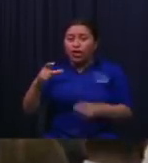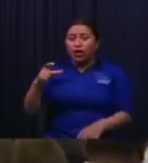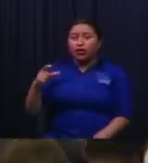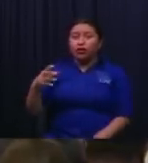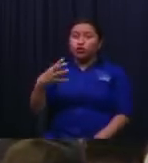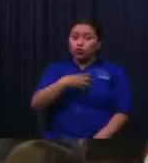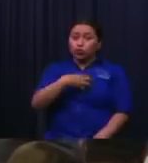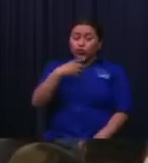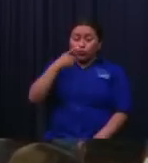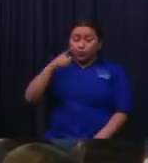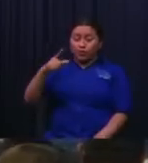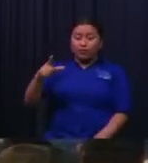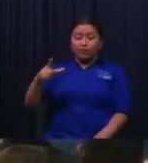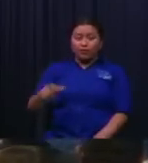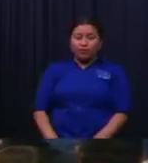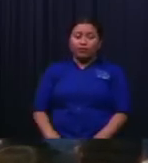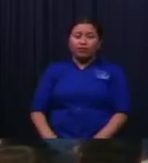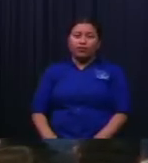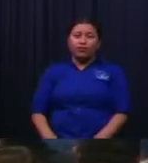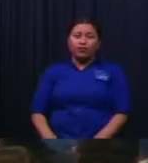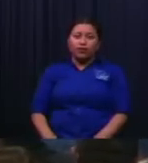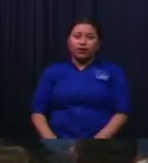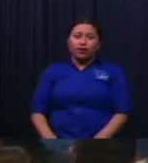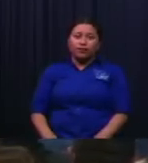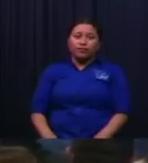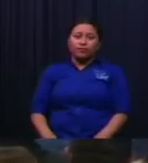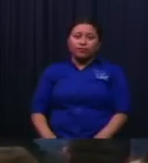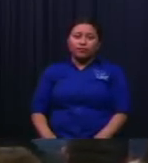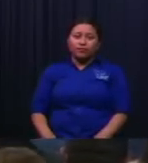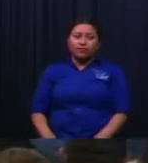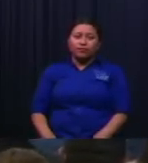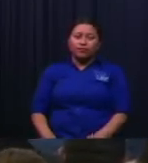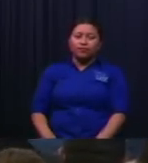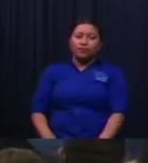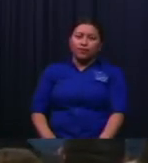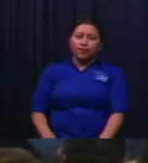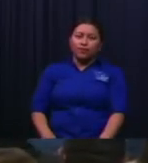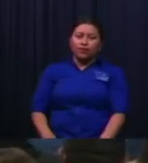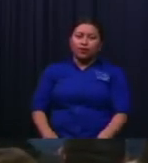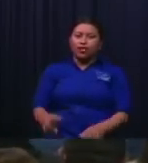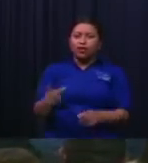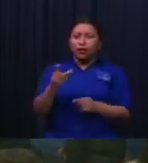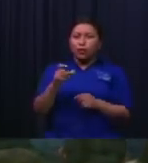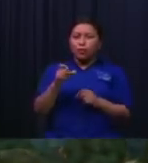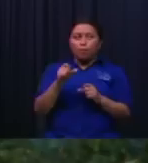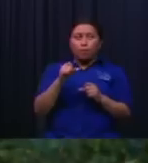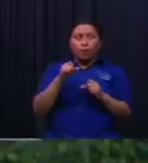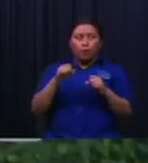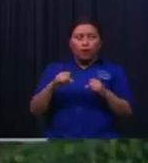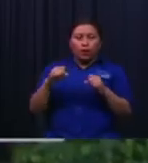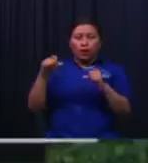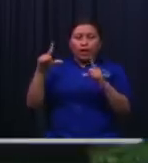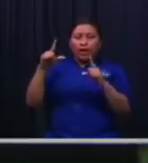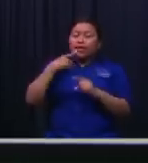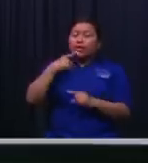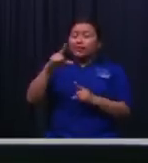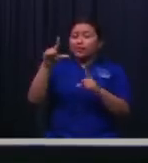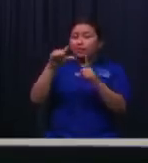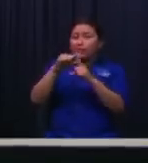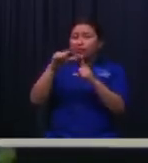de dominar su lengua, que es inquieta, dañina y venenosa. Qué impresionante, ¿verdad,